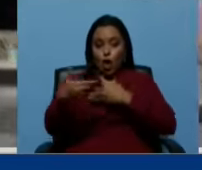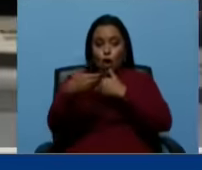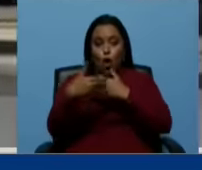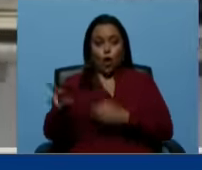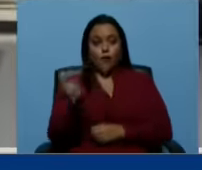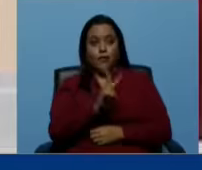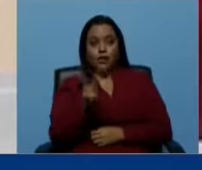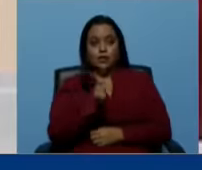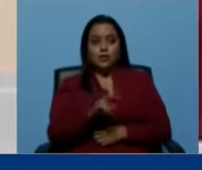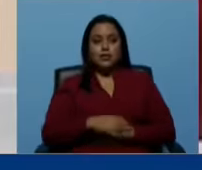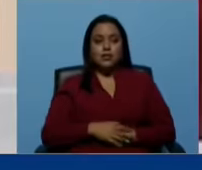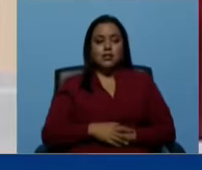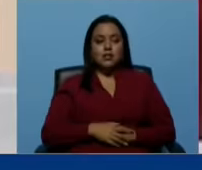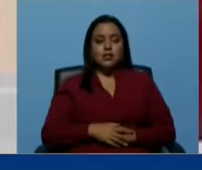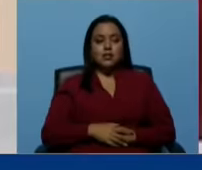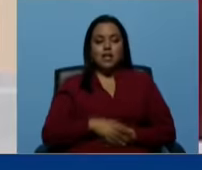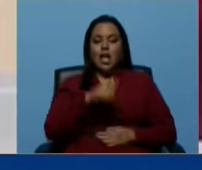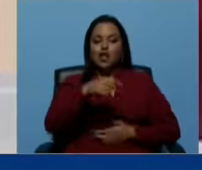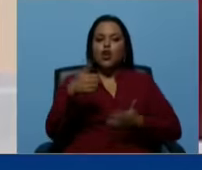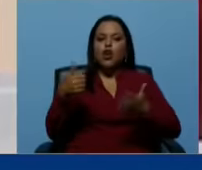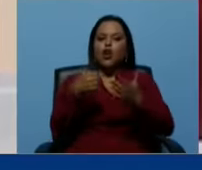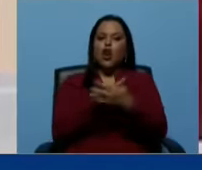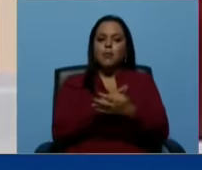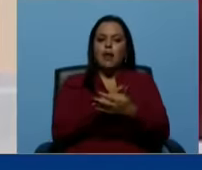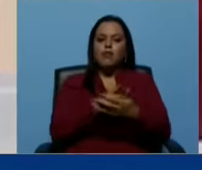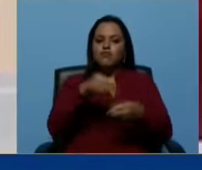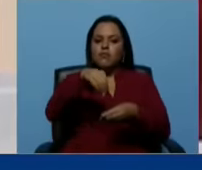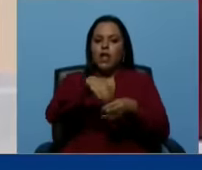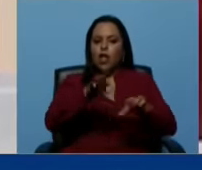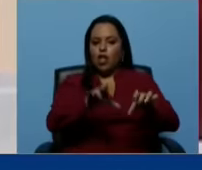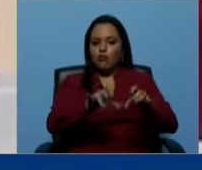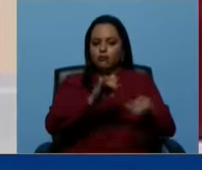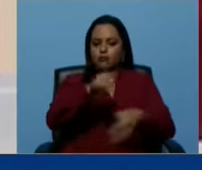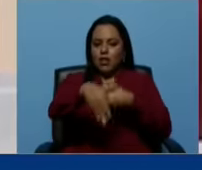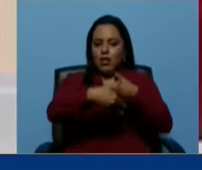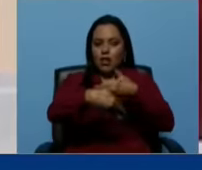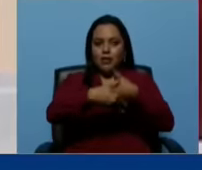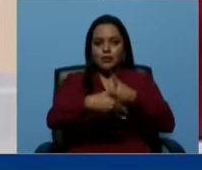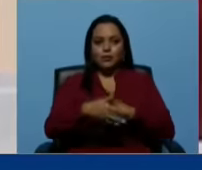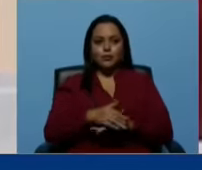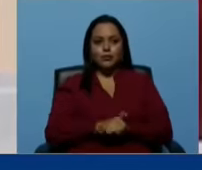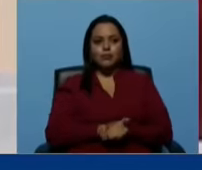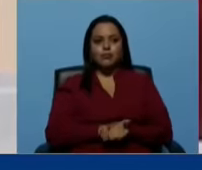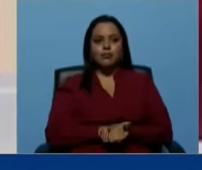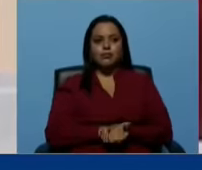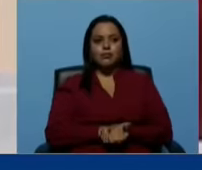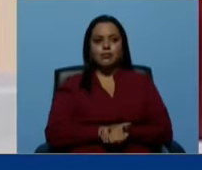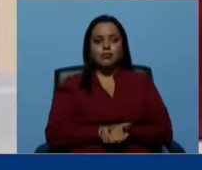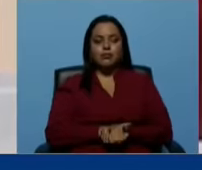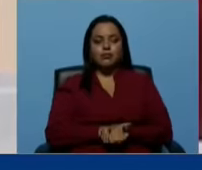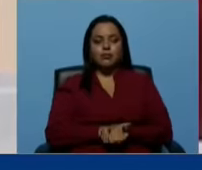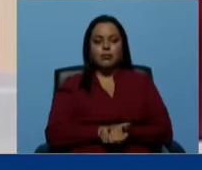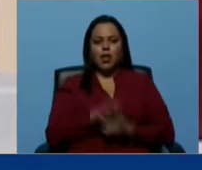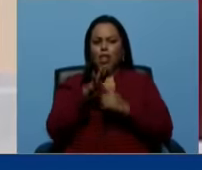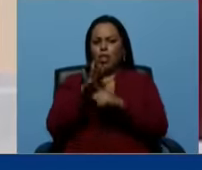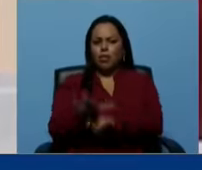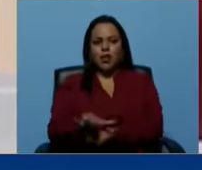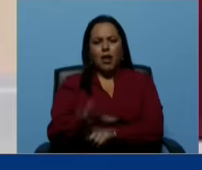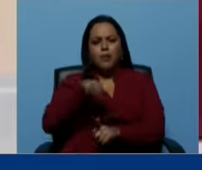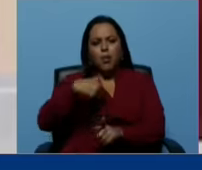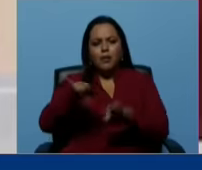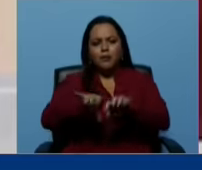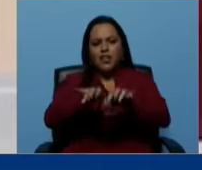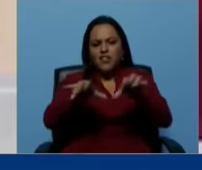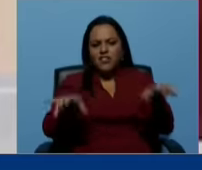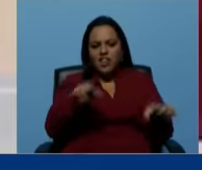Venezuela es un golpe cibernético en las redes, fascista, para dividir y